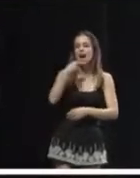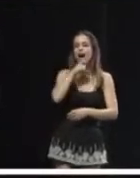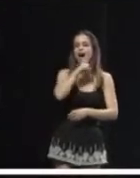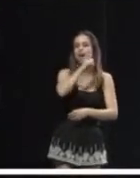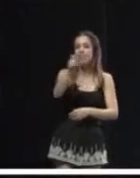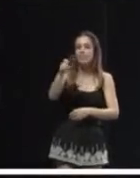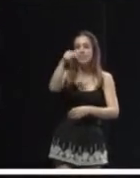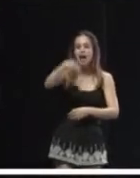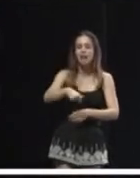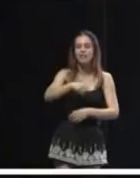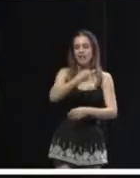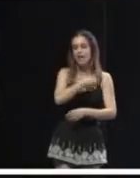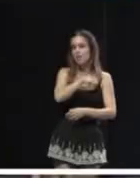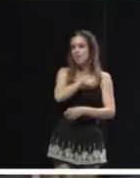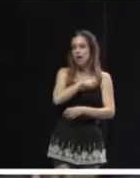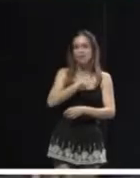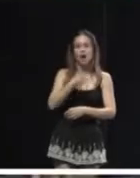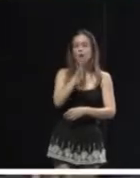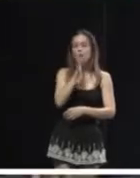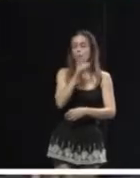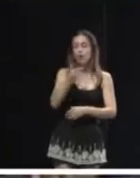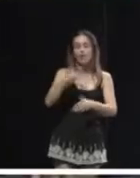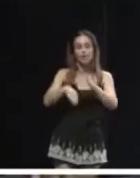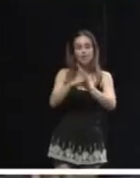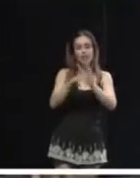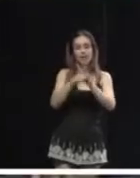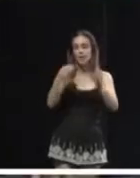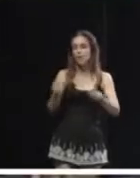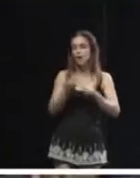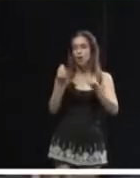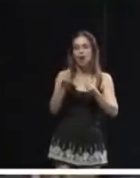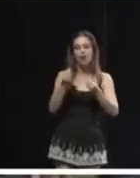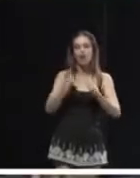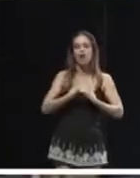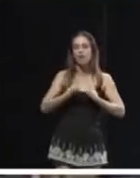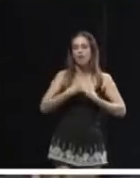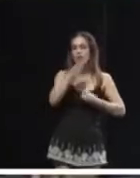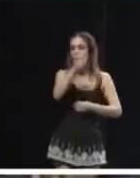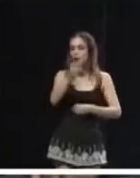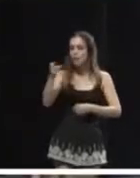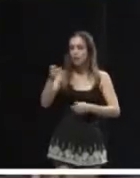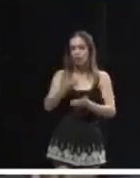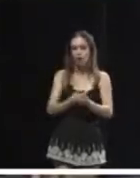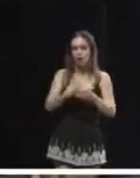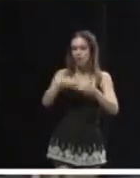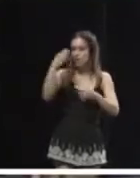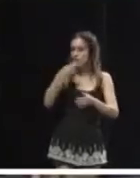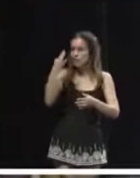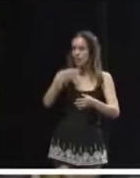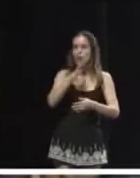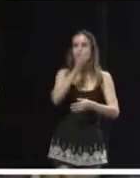tribunales en nuestro país. Porque tenemos que seguir mejorando la vida de la gente, porque va por